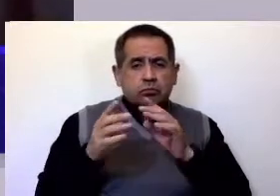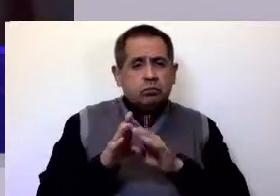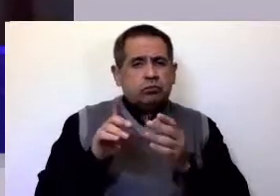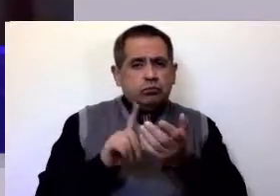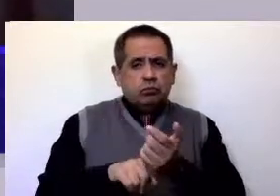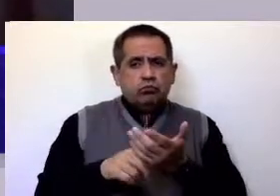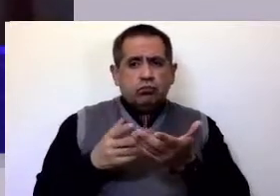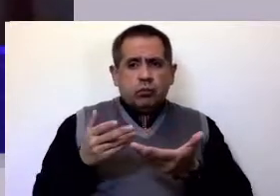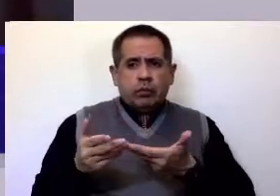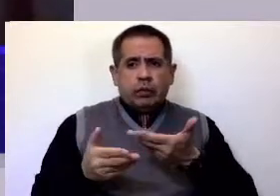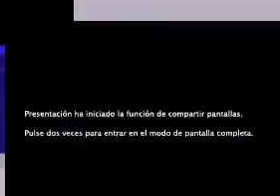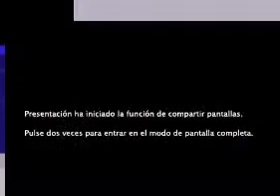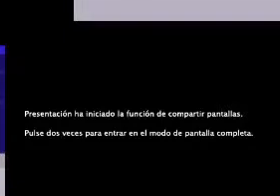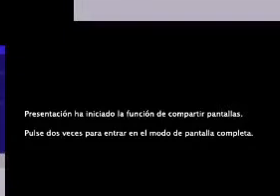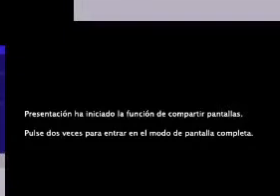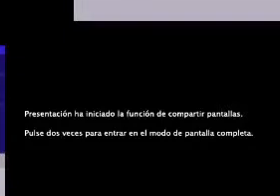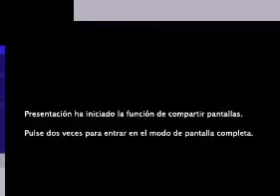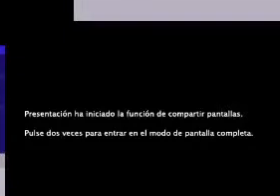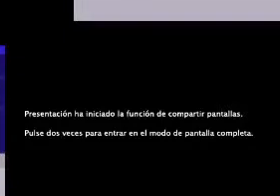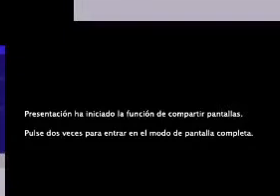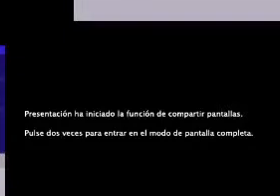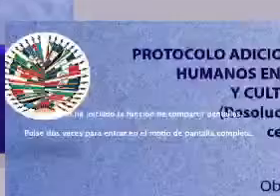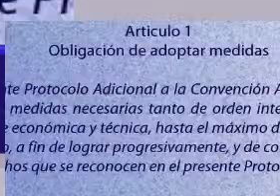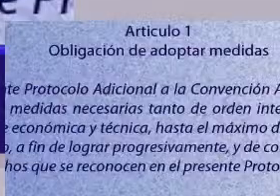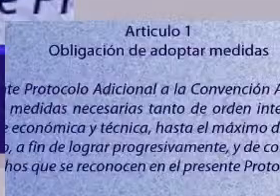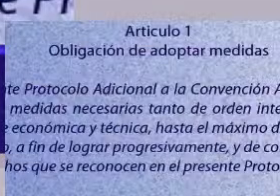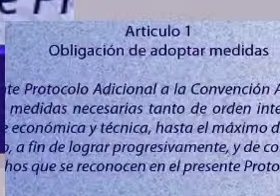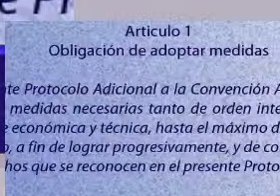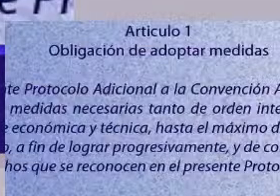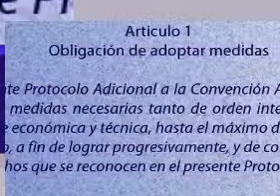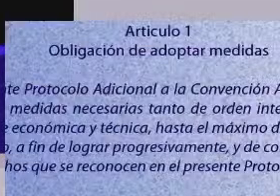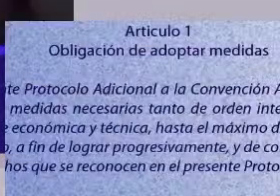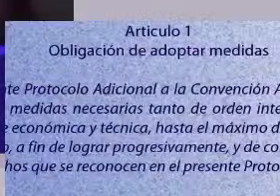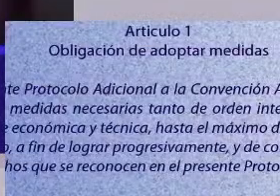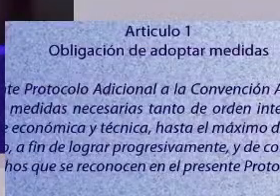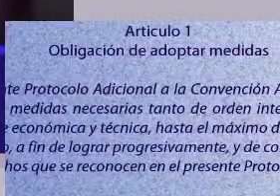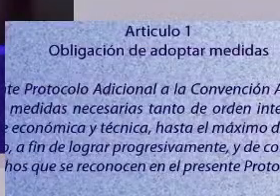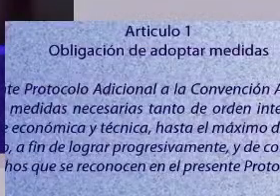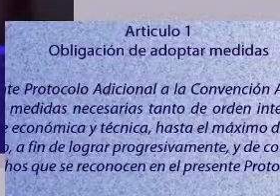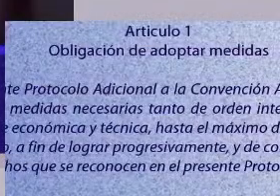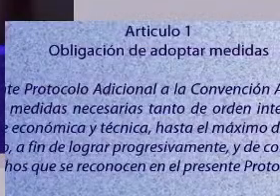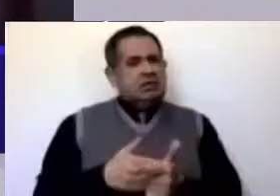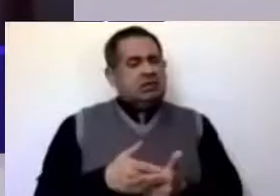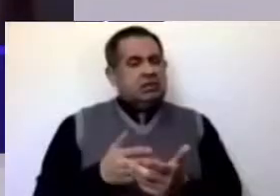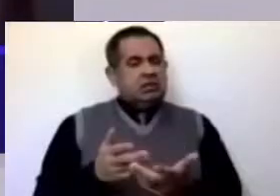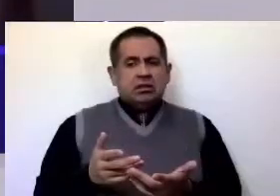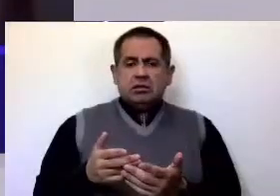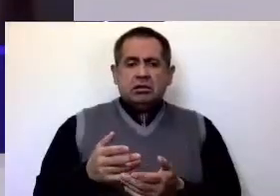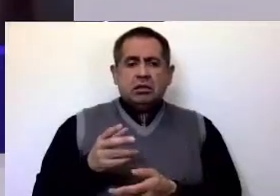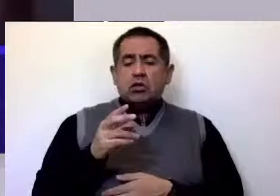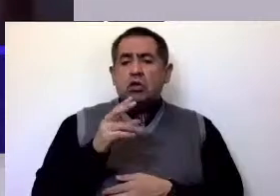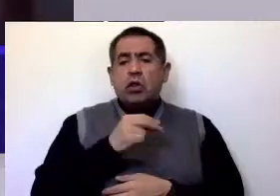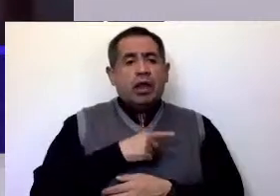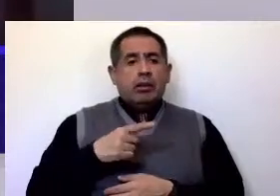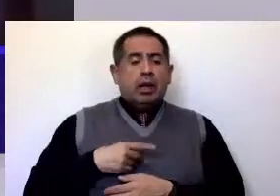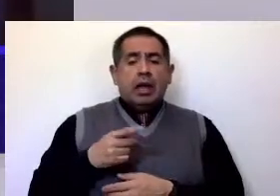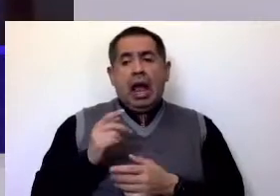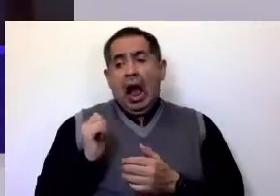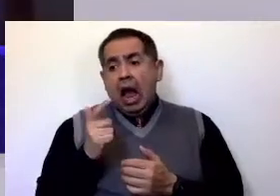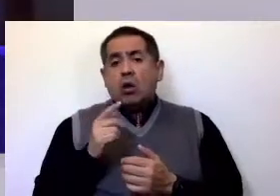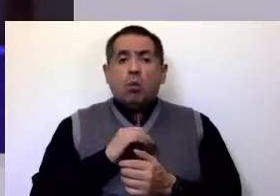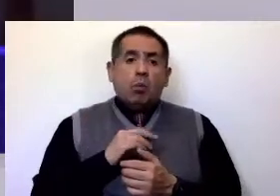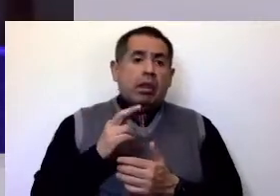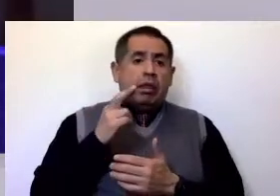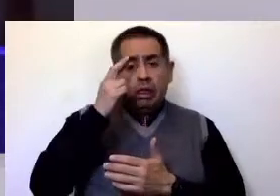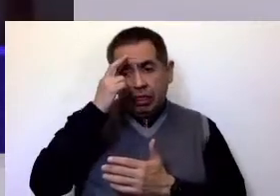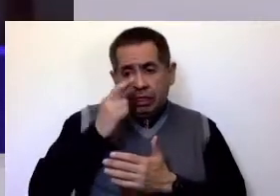con el objeto de lograr su vigencia plena que jamás pueda justificarse la violación de unos en aras de